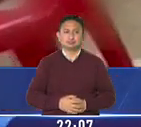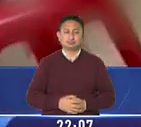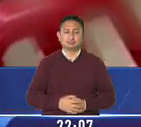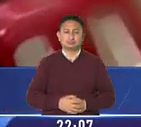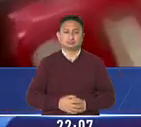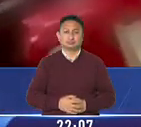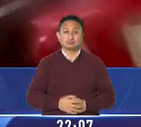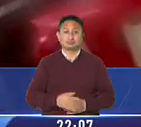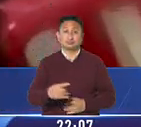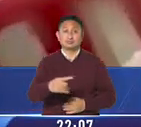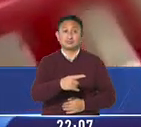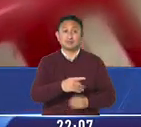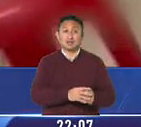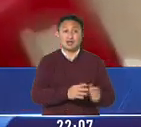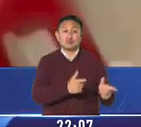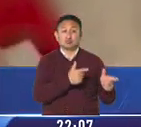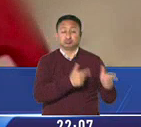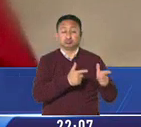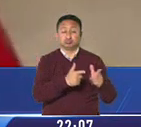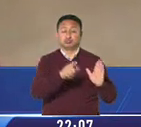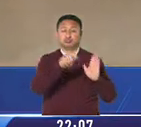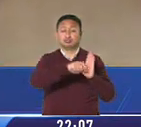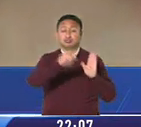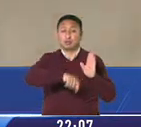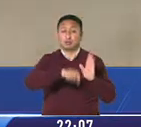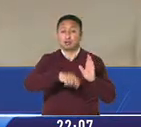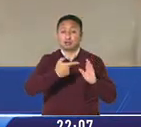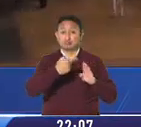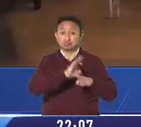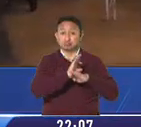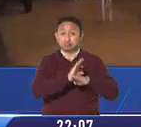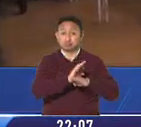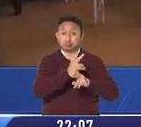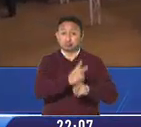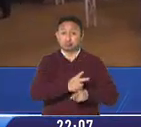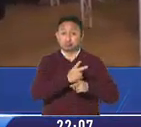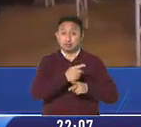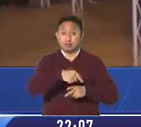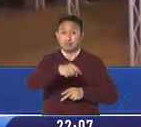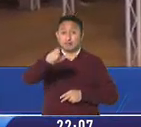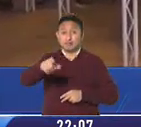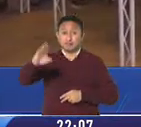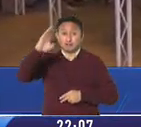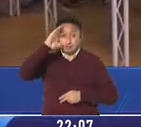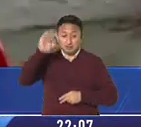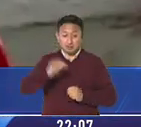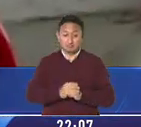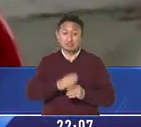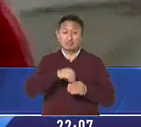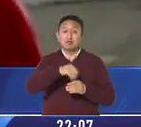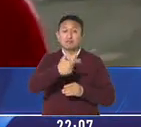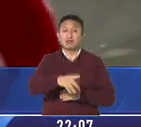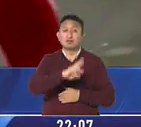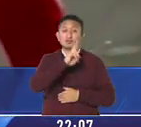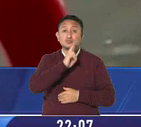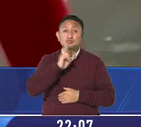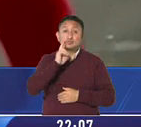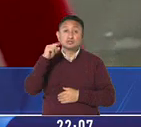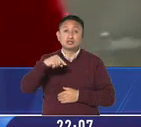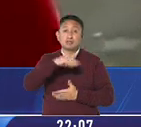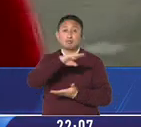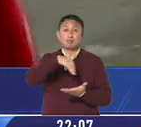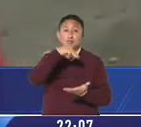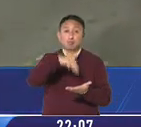Con una ráfaga de balas hacia un abogado manabita, testigo protegido y sus custodios, fueron abatidos en los exteriores de un local de comidas en